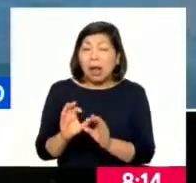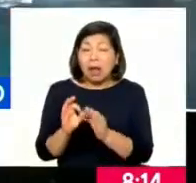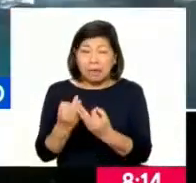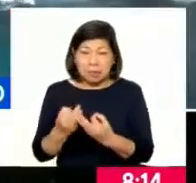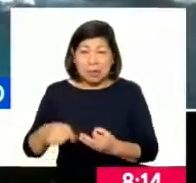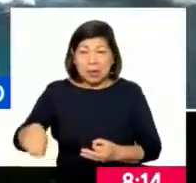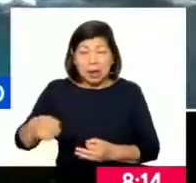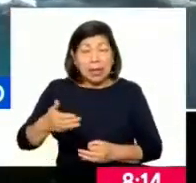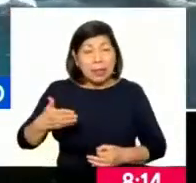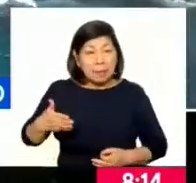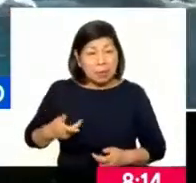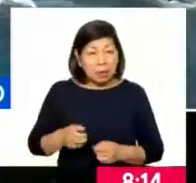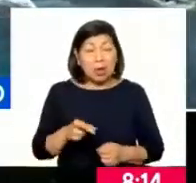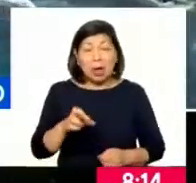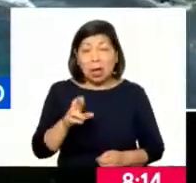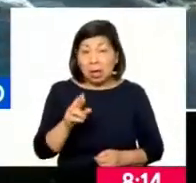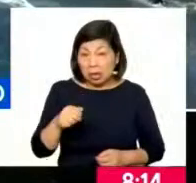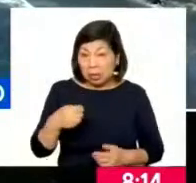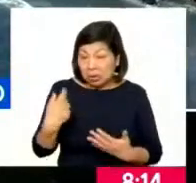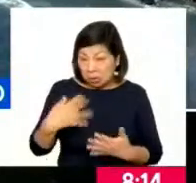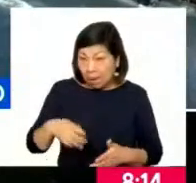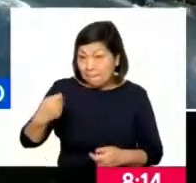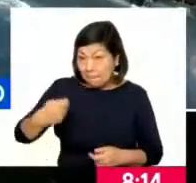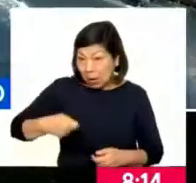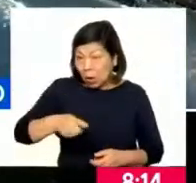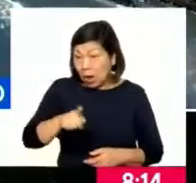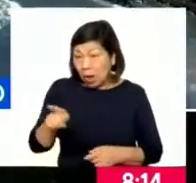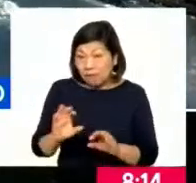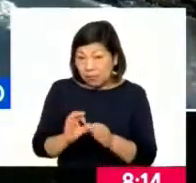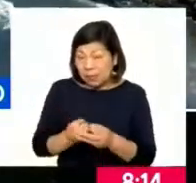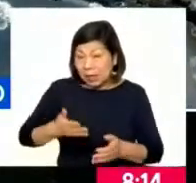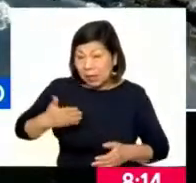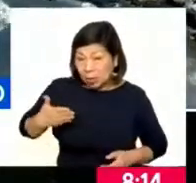familias. ¿La empresa Repsol ha venido cumpliendo con esto?